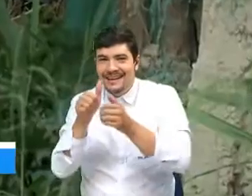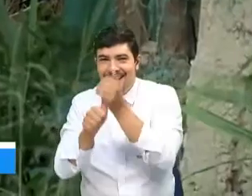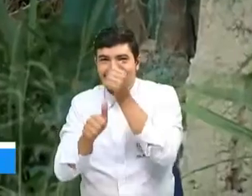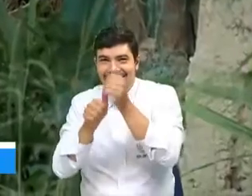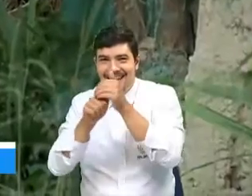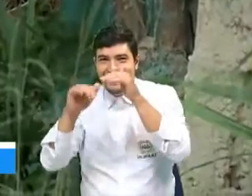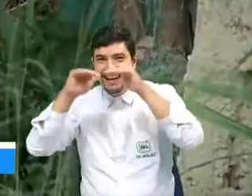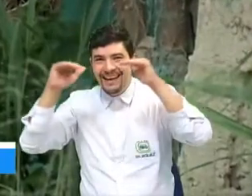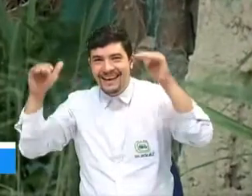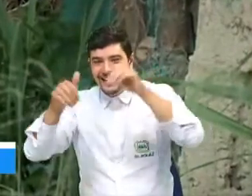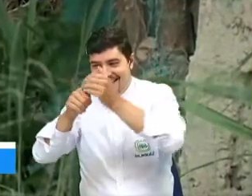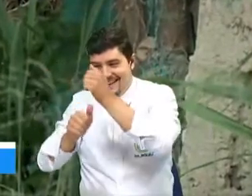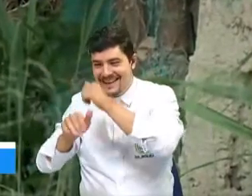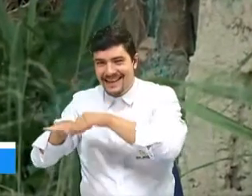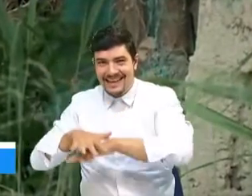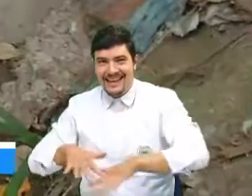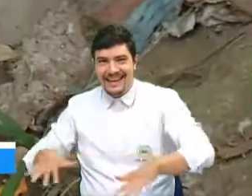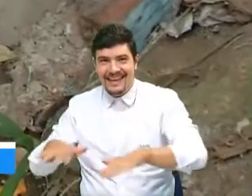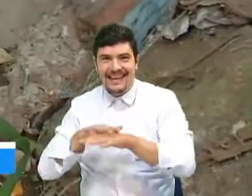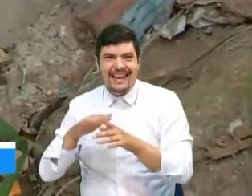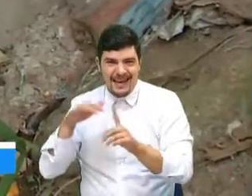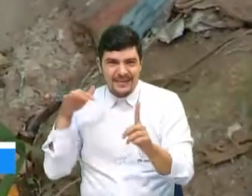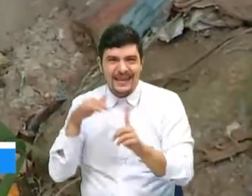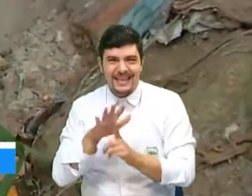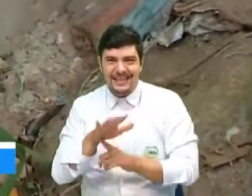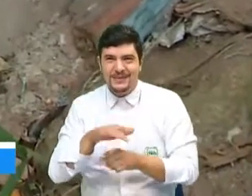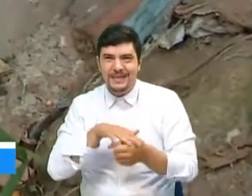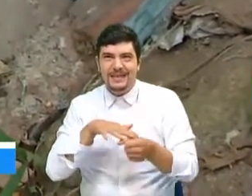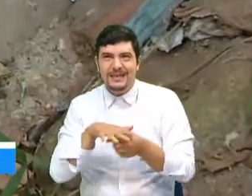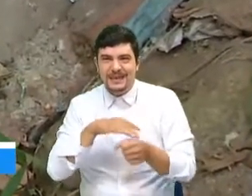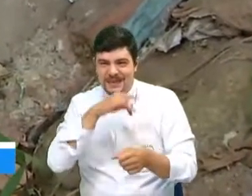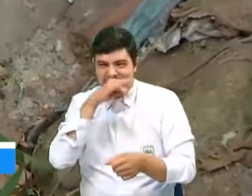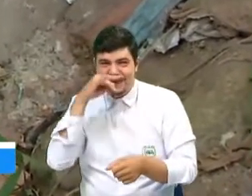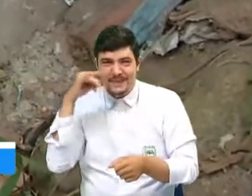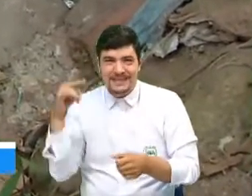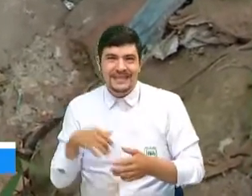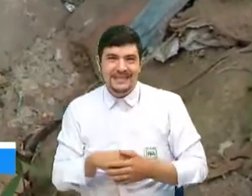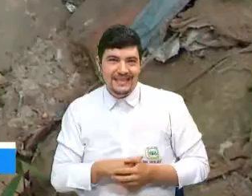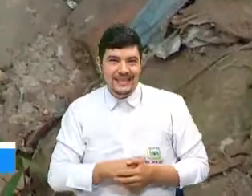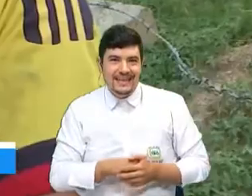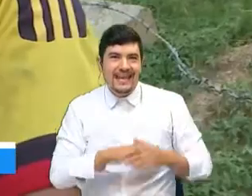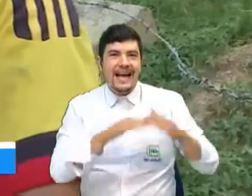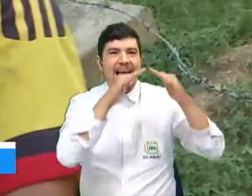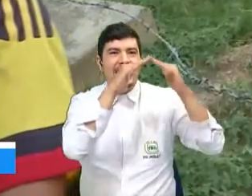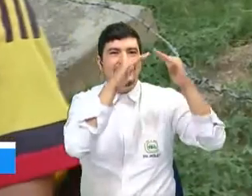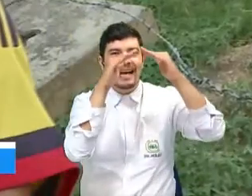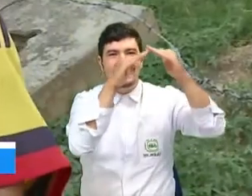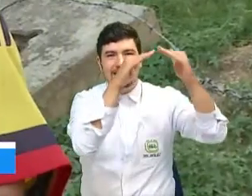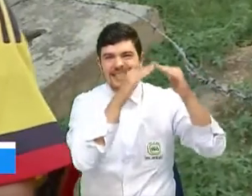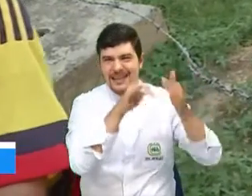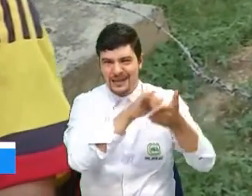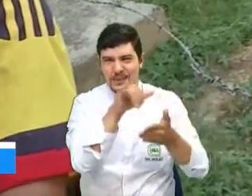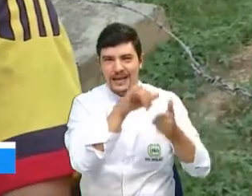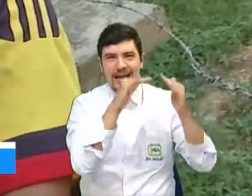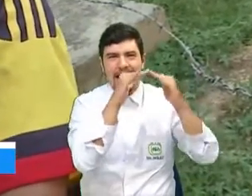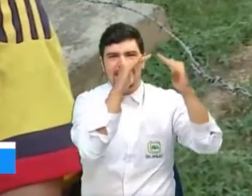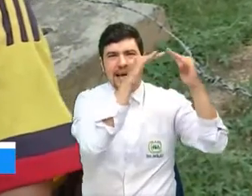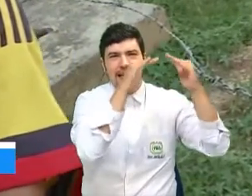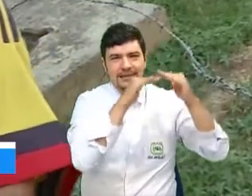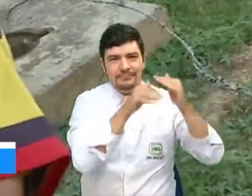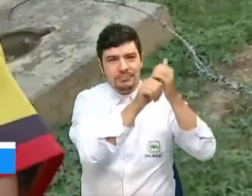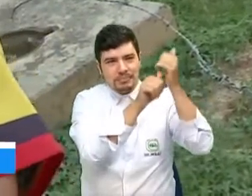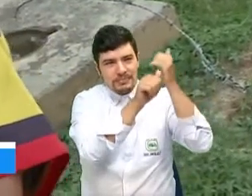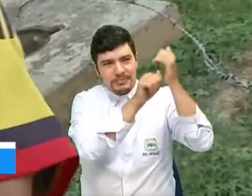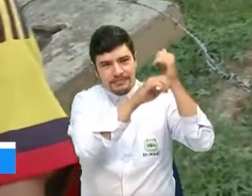piedecuesta se sienten identificados por una situación que afecta a la salud del sector esto nos tiene enfermo está